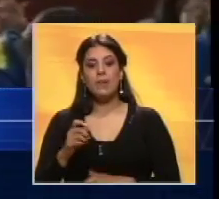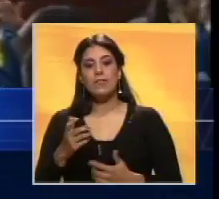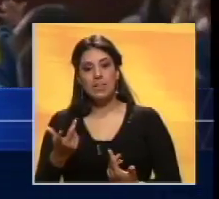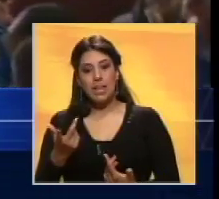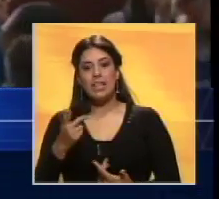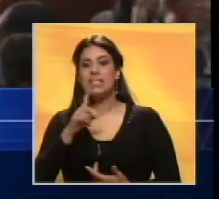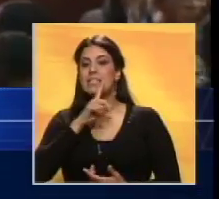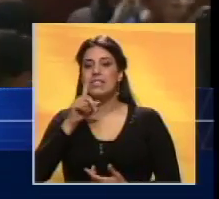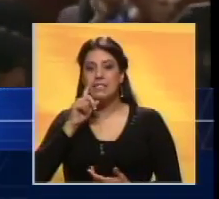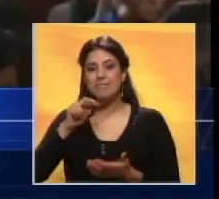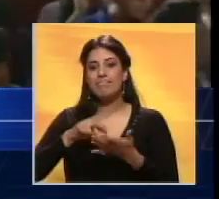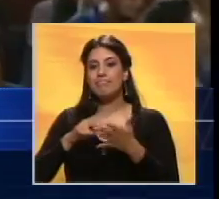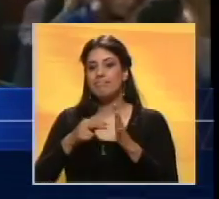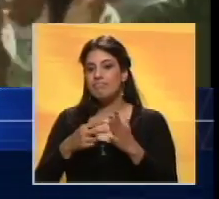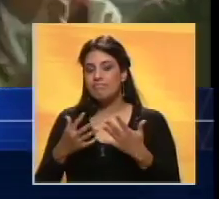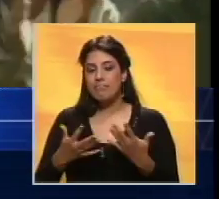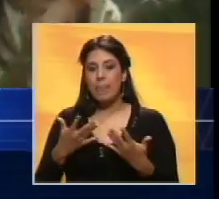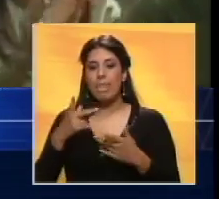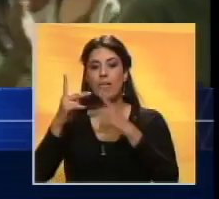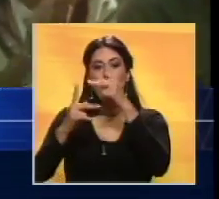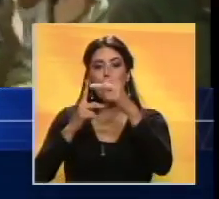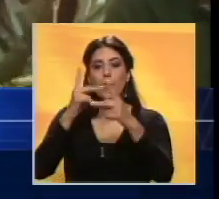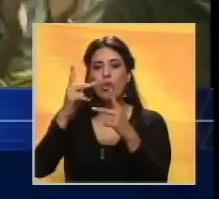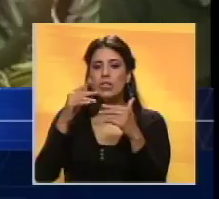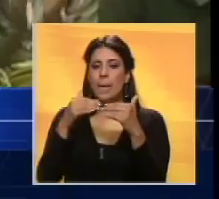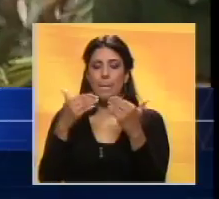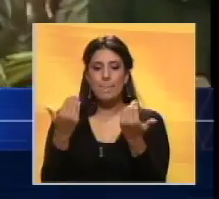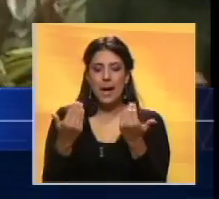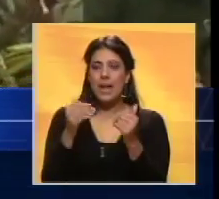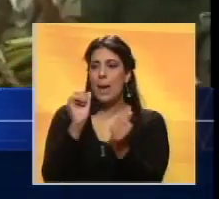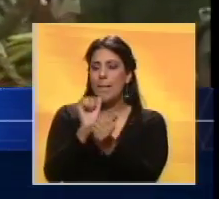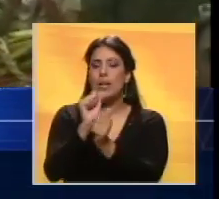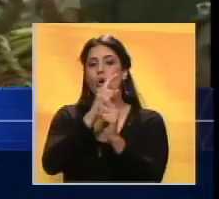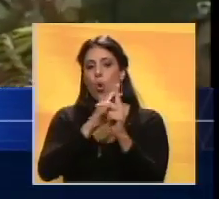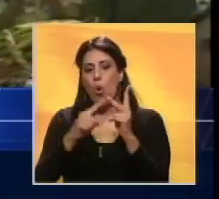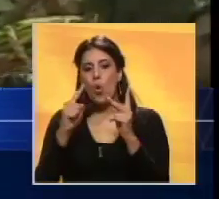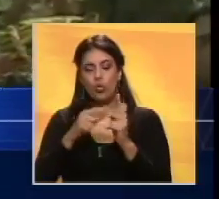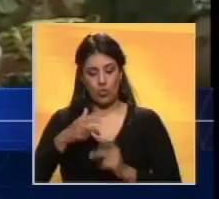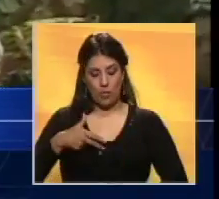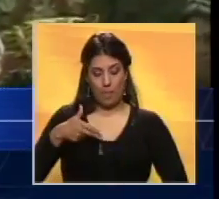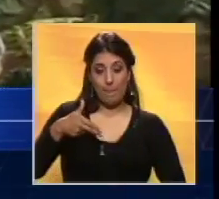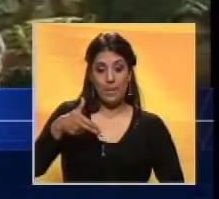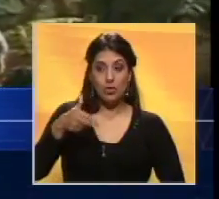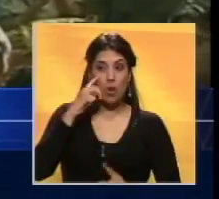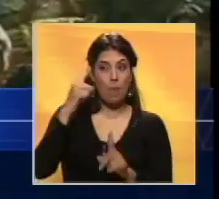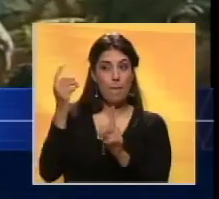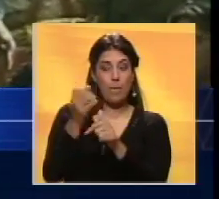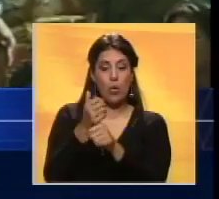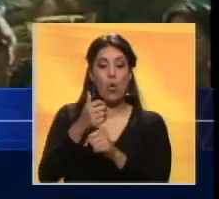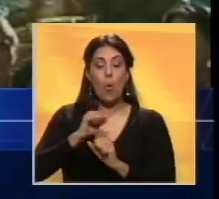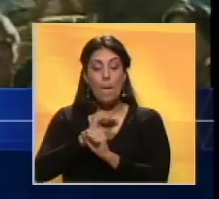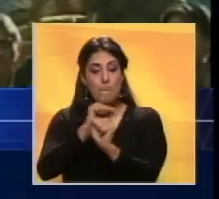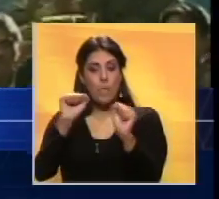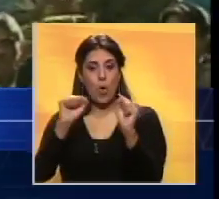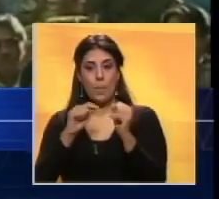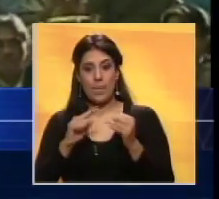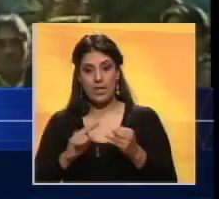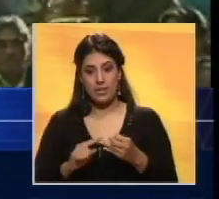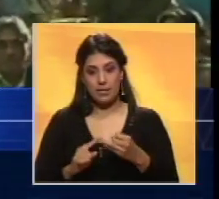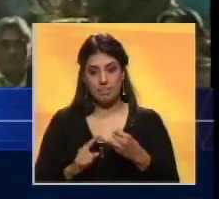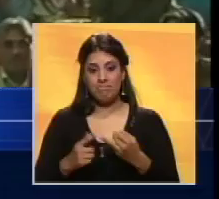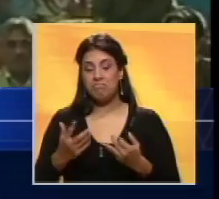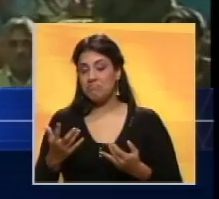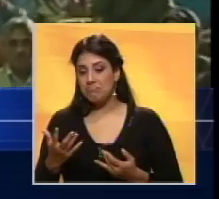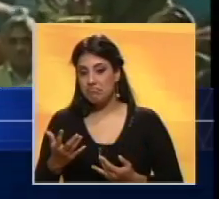los respectivos procedimientos y se han capturado armas, bombas,